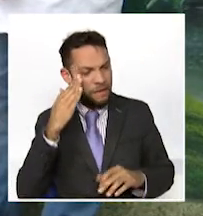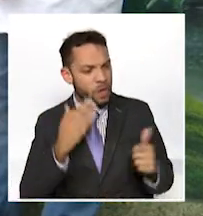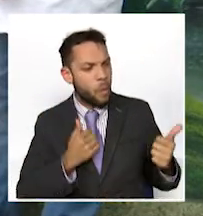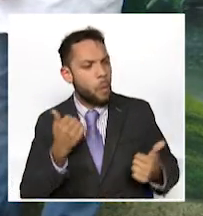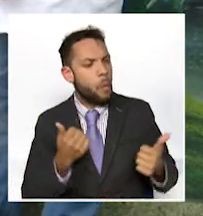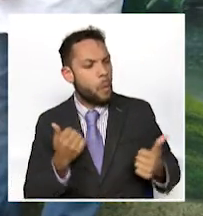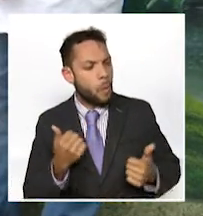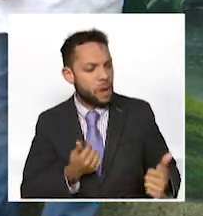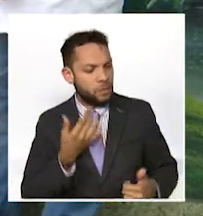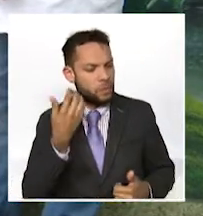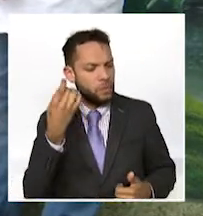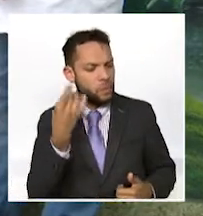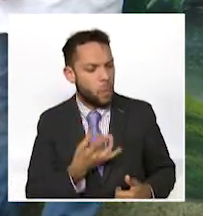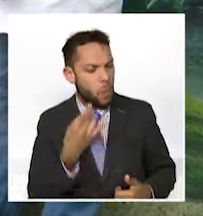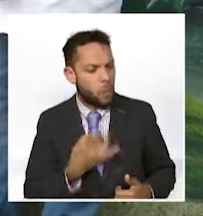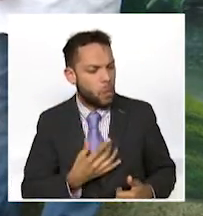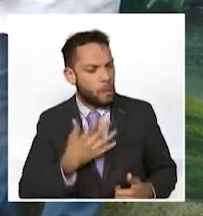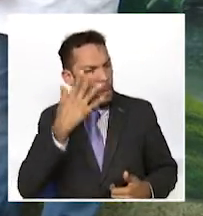apersonarnos de ello.